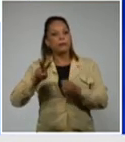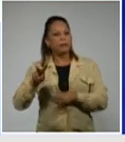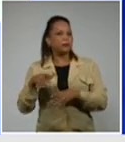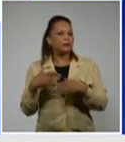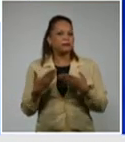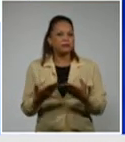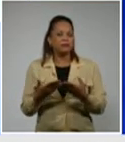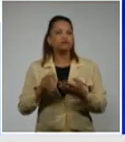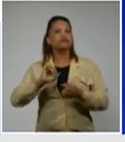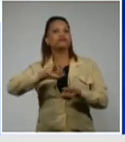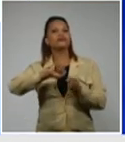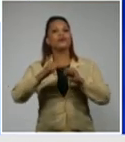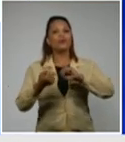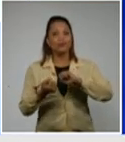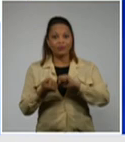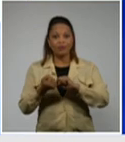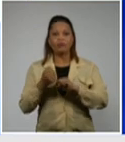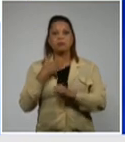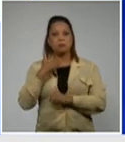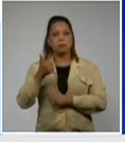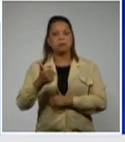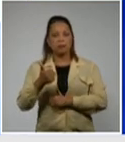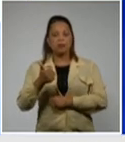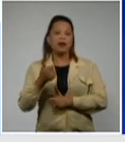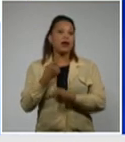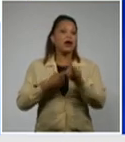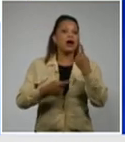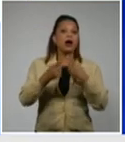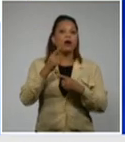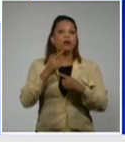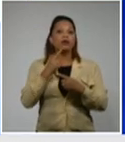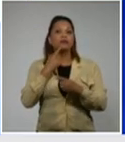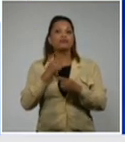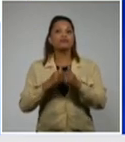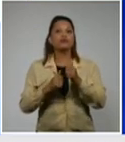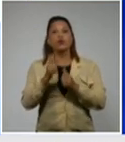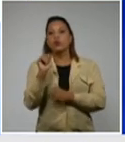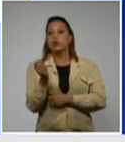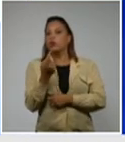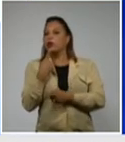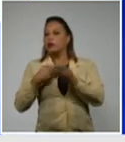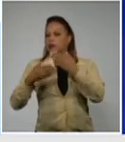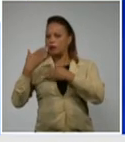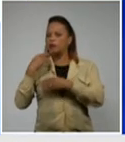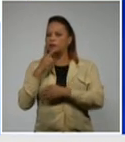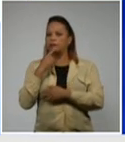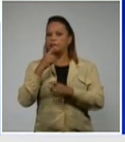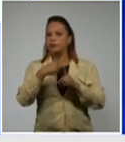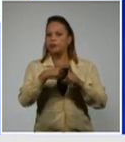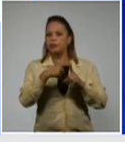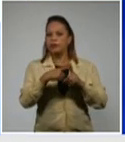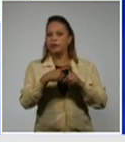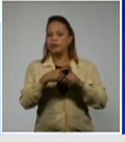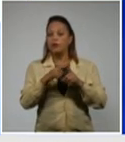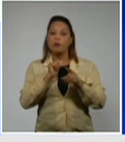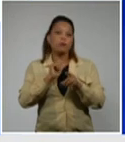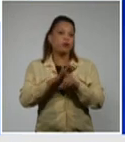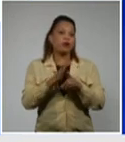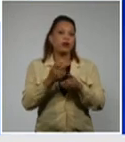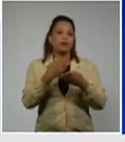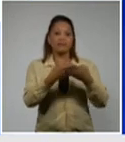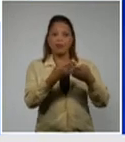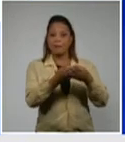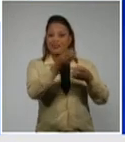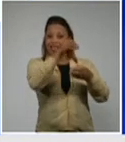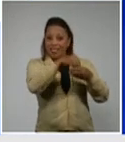un control de la enfermedad, aunque tuvo unos casos en estos días, a partir de un evento institucional